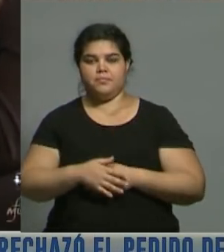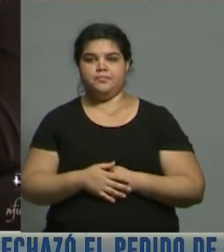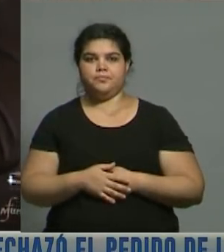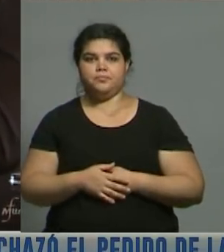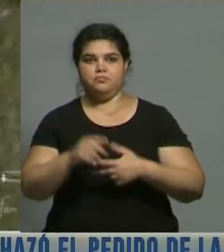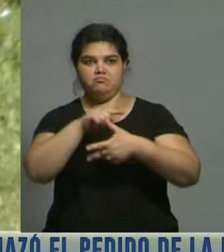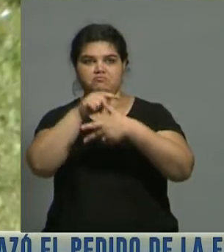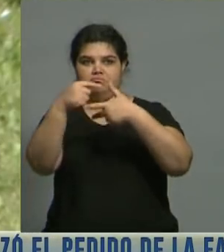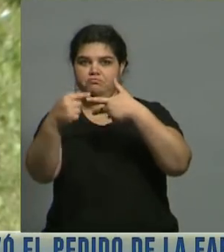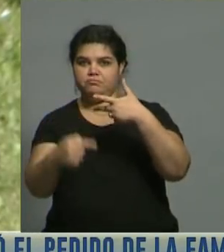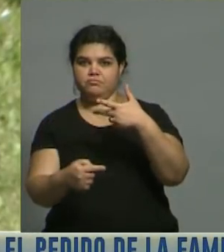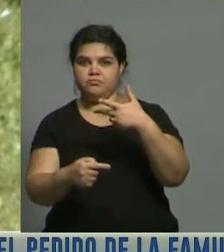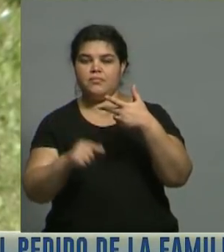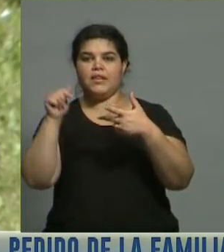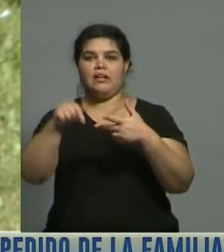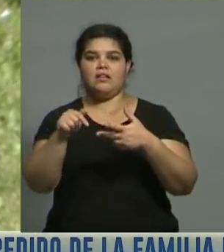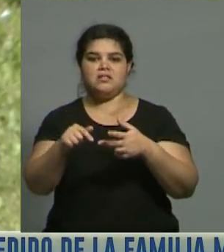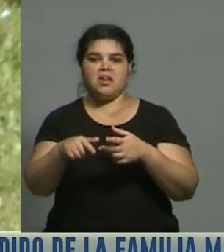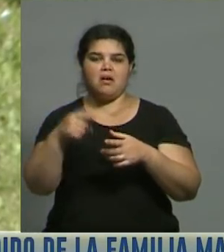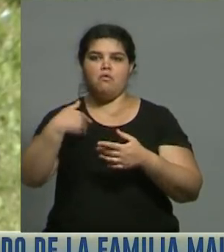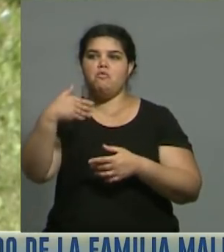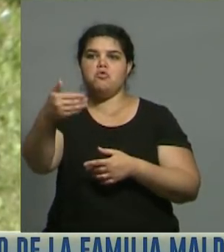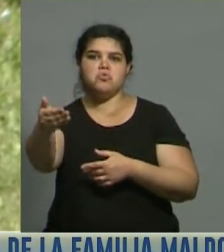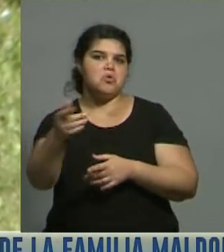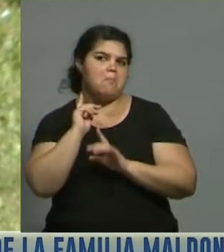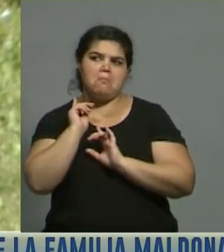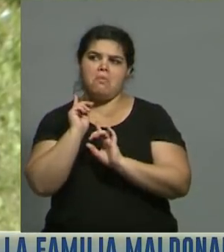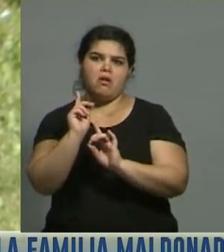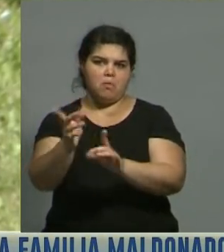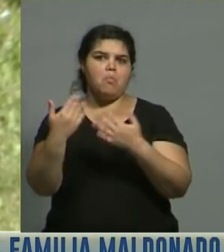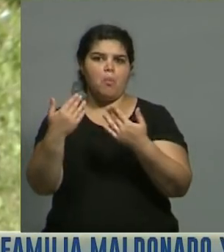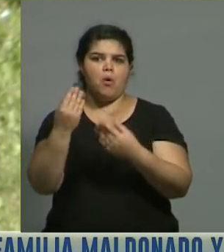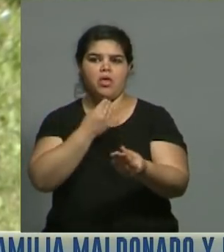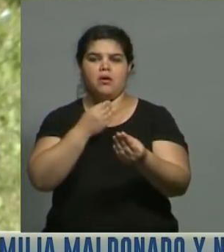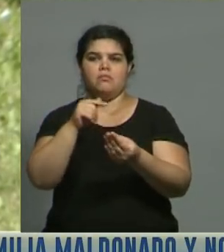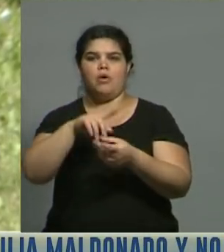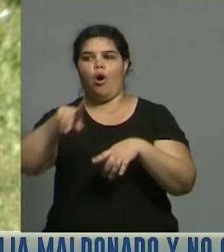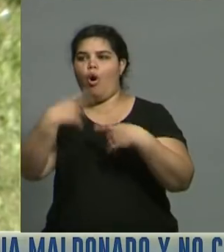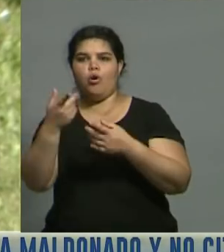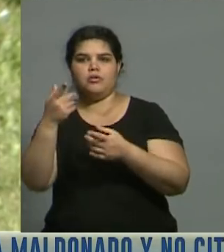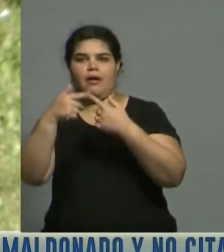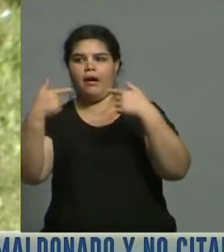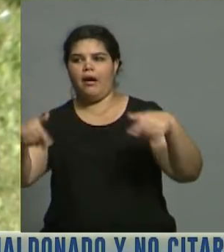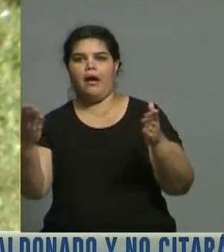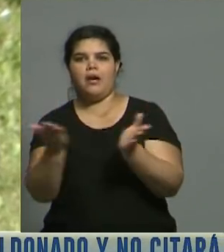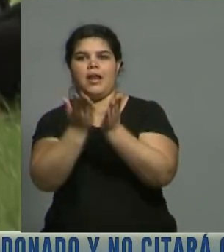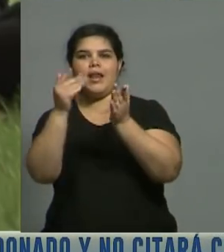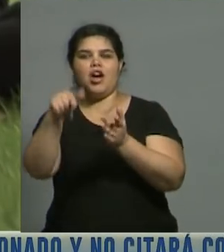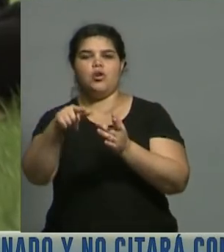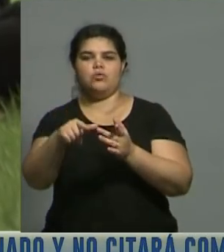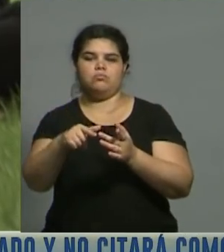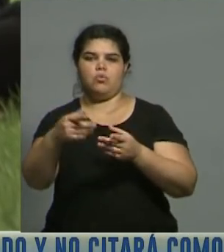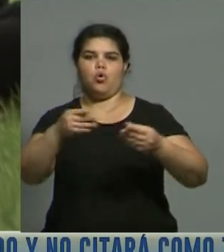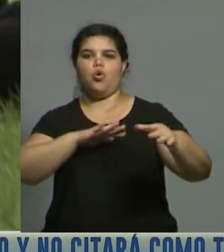las carreras que no corran ningún tipo de riesgo en el futuro de que sean reemplazadas por robots o lo que sea